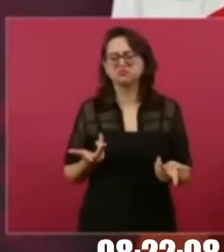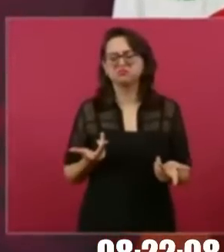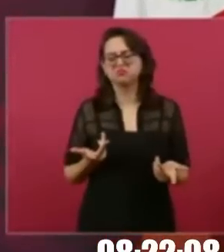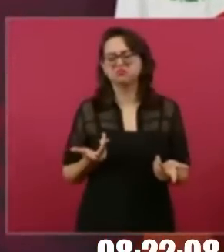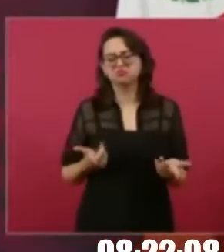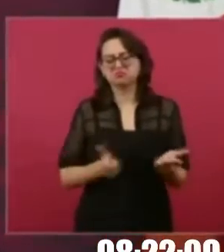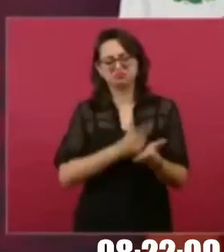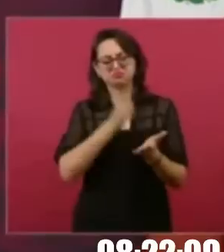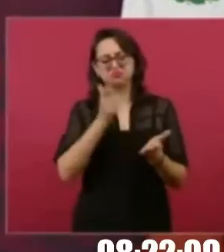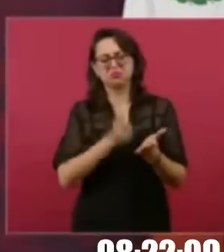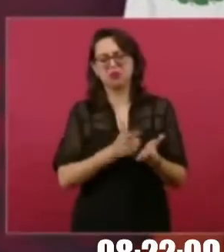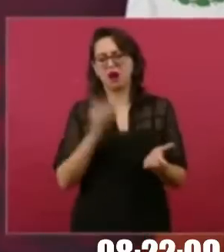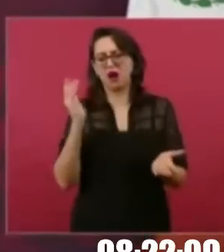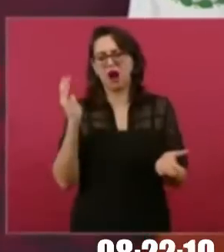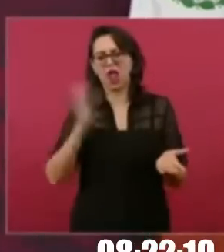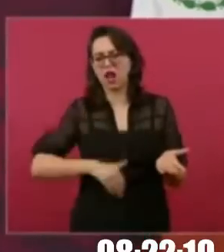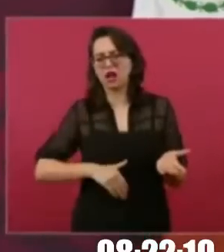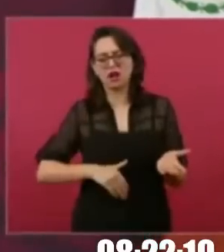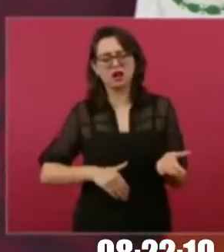libertades